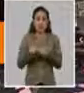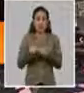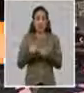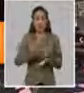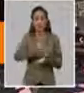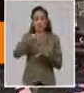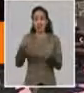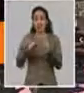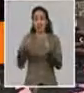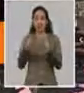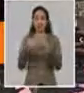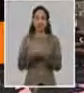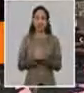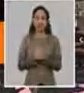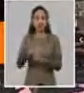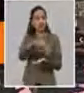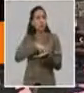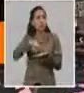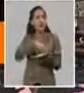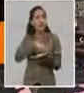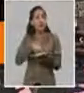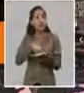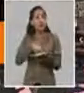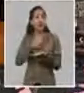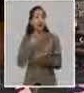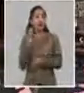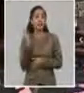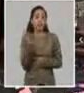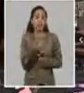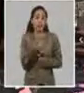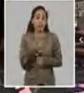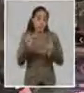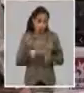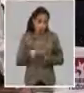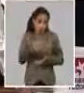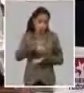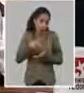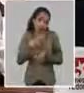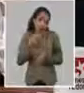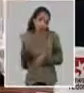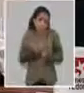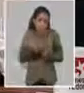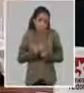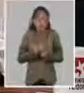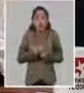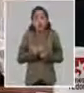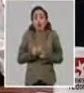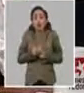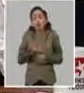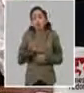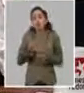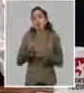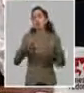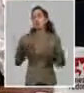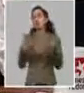móviles a lugares o zonas donde las unidades gastronómicas tienen menor densidad. Esto no quiere decir que hayamos llegado a todas las zonas móviles. Por